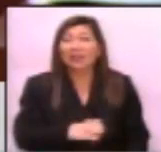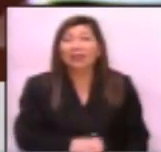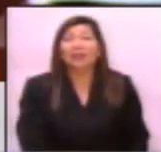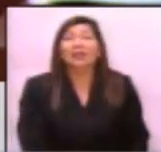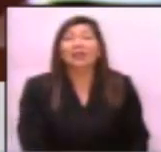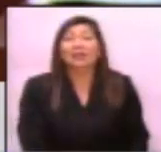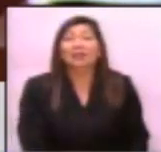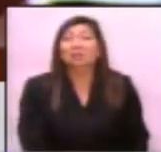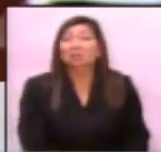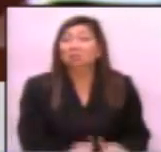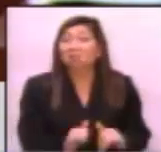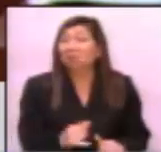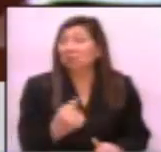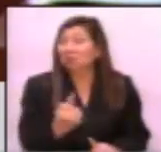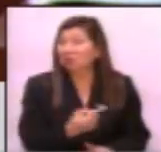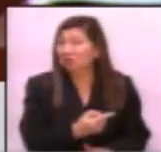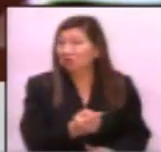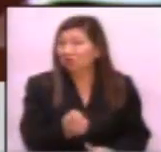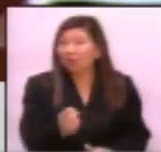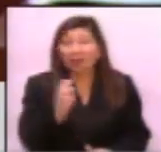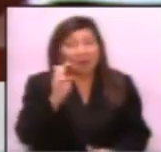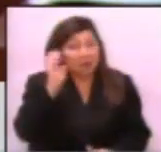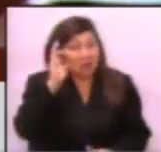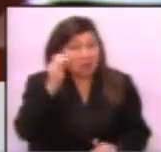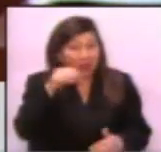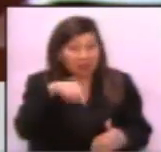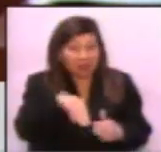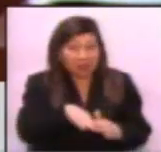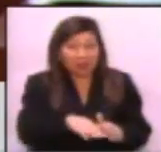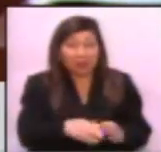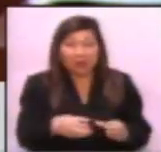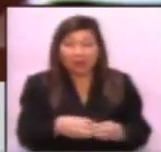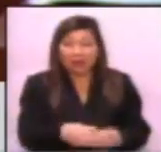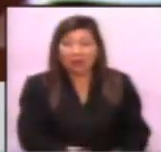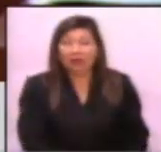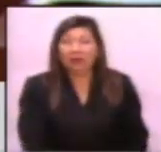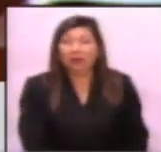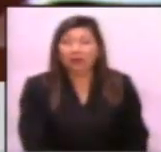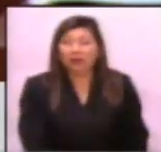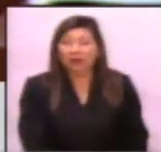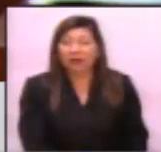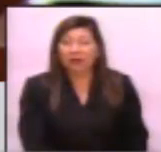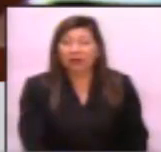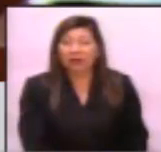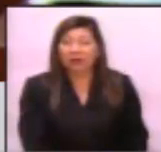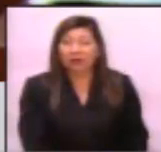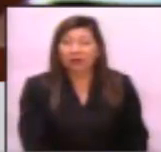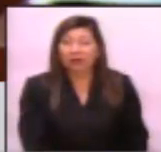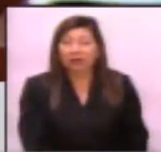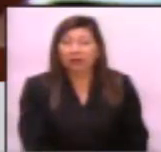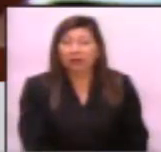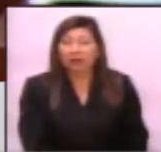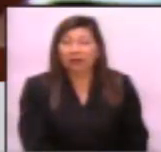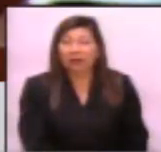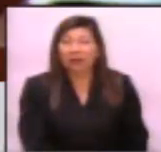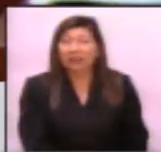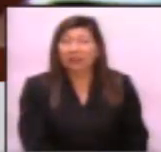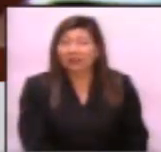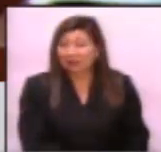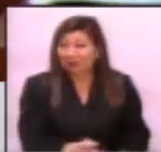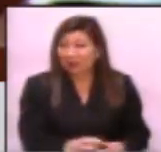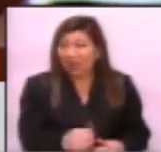Y se han quedado solos el fujimorismo acompañado de su socio, el hambre.